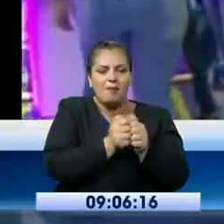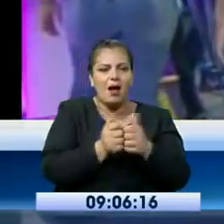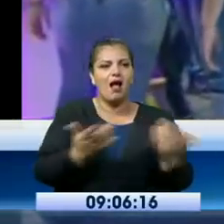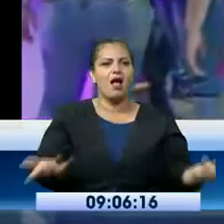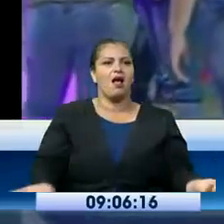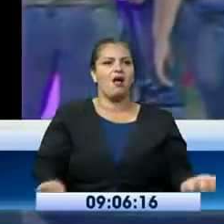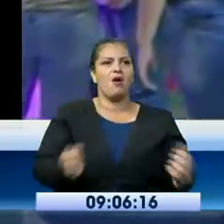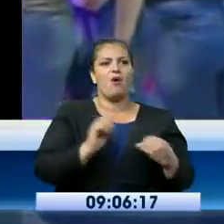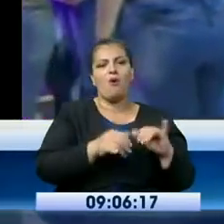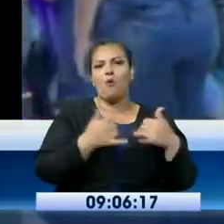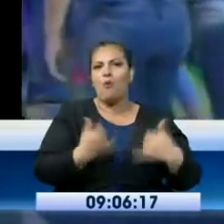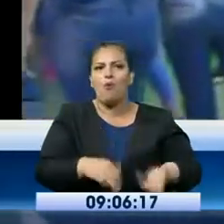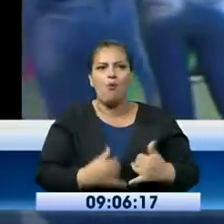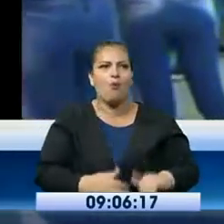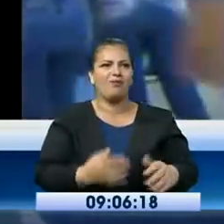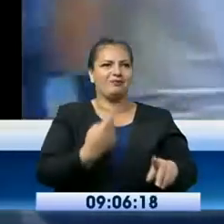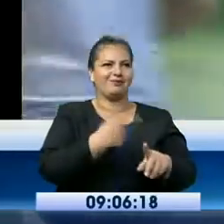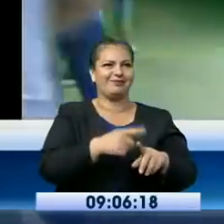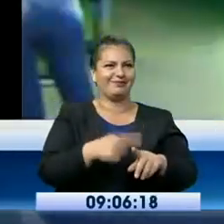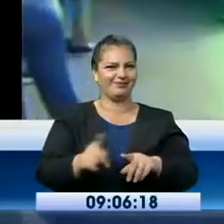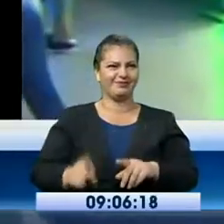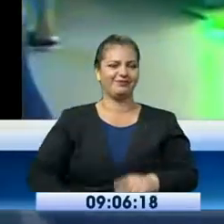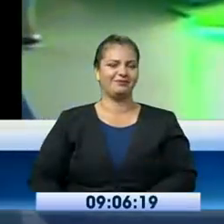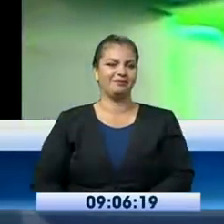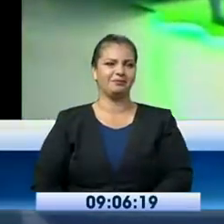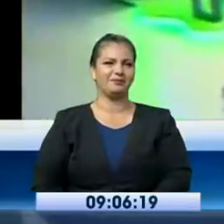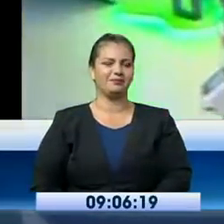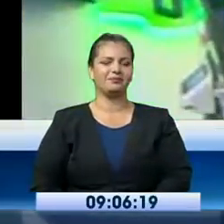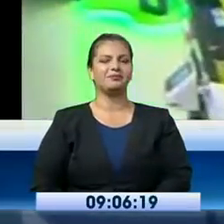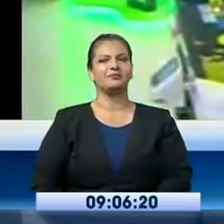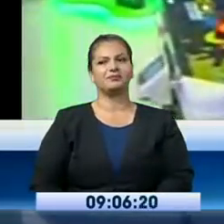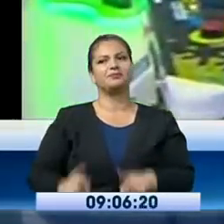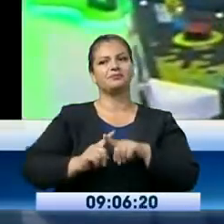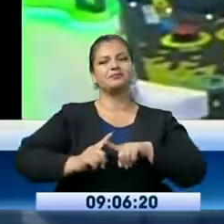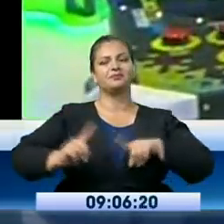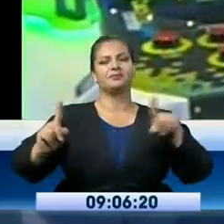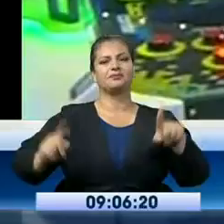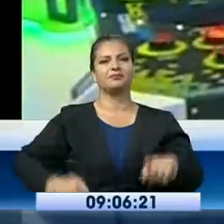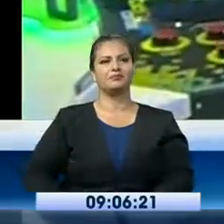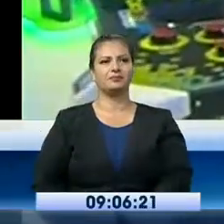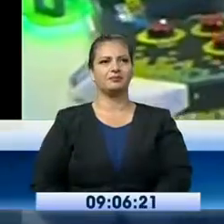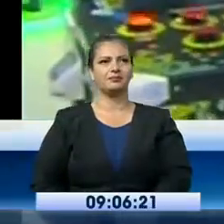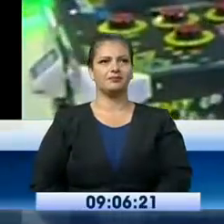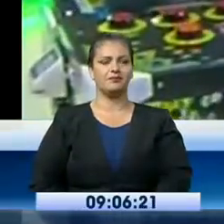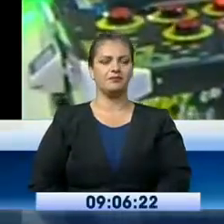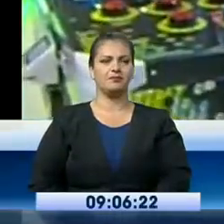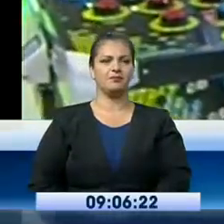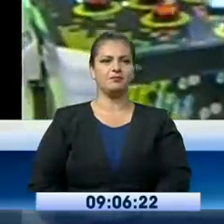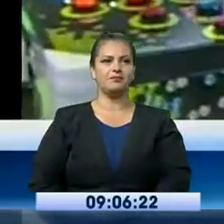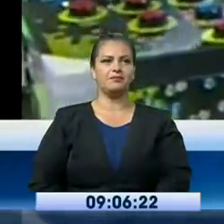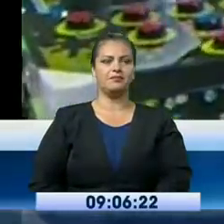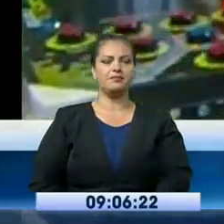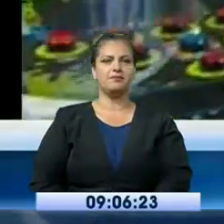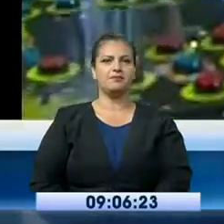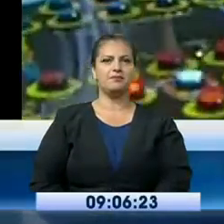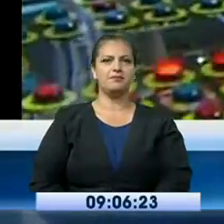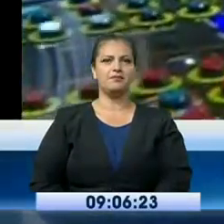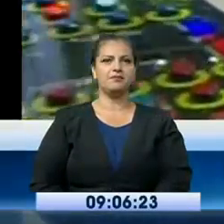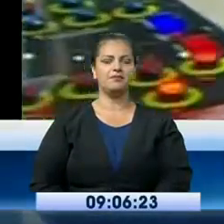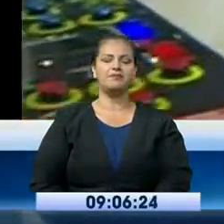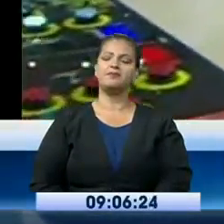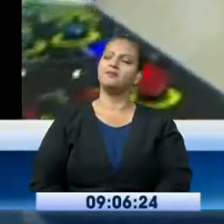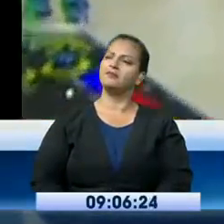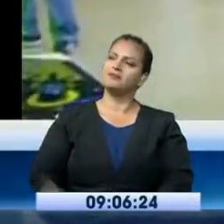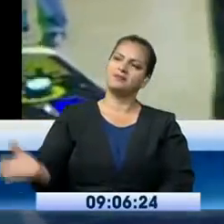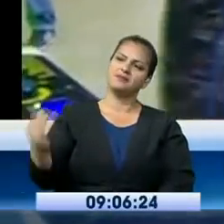juego de vídeo este es un lugar como marque y esa es la diferencia por favor también hay un pequeño patio de